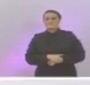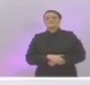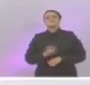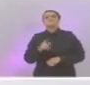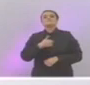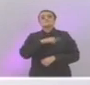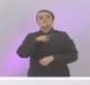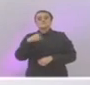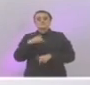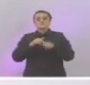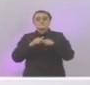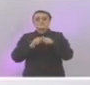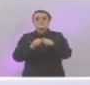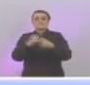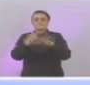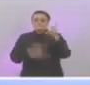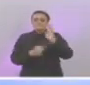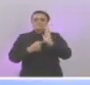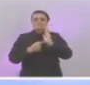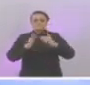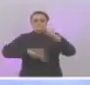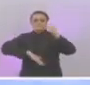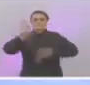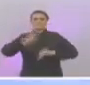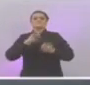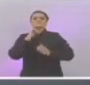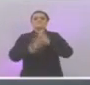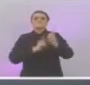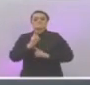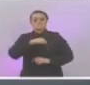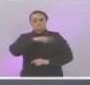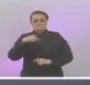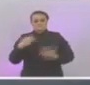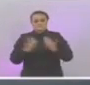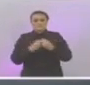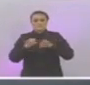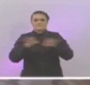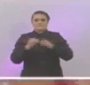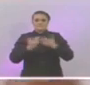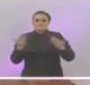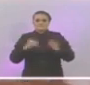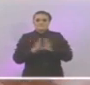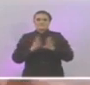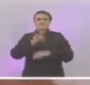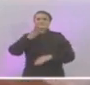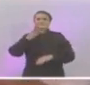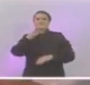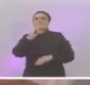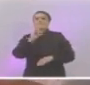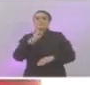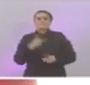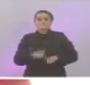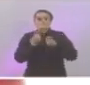Para seguir alcanzando resultados sobresalientes en el deporte, estamos trabajando en un sistema de becas de alto